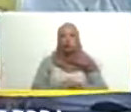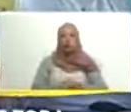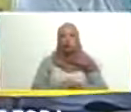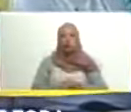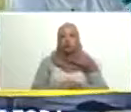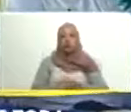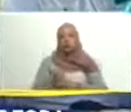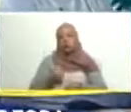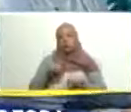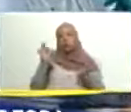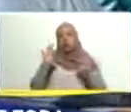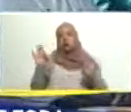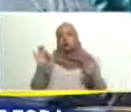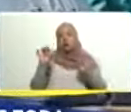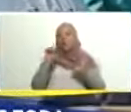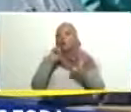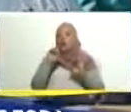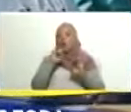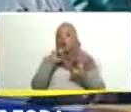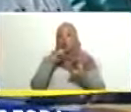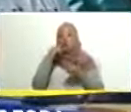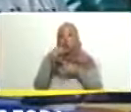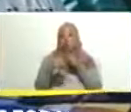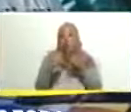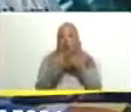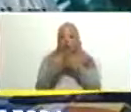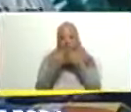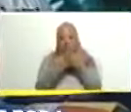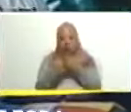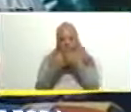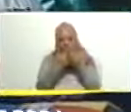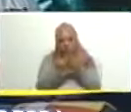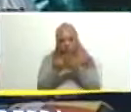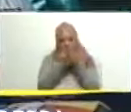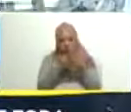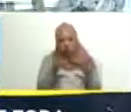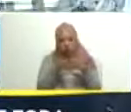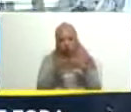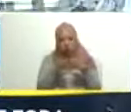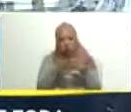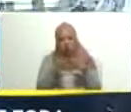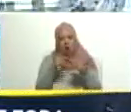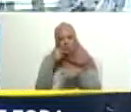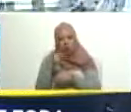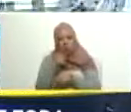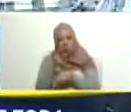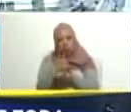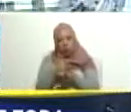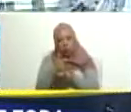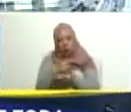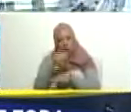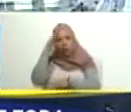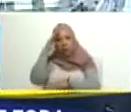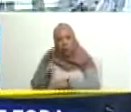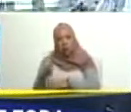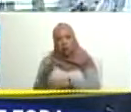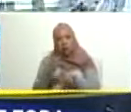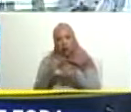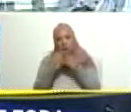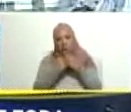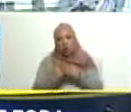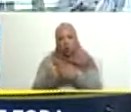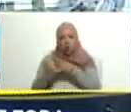Yo dije, vamos a parir. Y nos pusimos a estudiar. El equipo, el alto mando político, el alto mando militar, a estudiar,